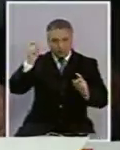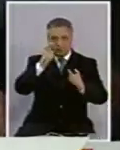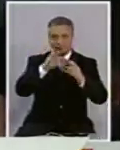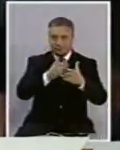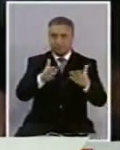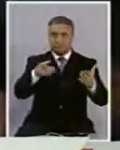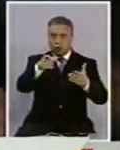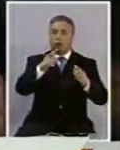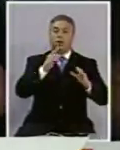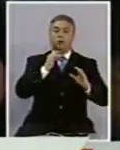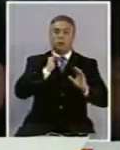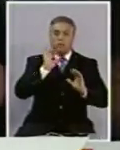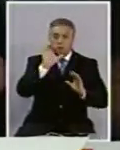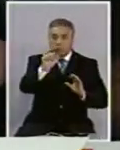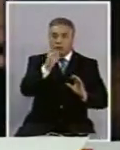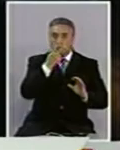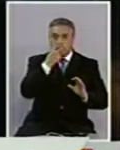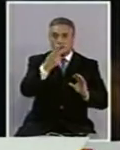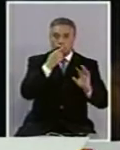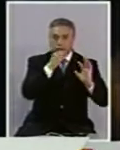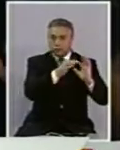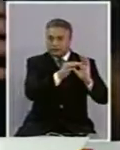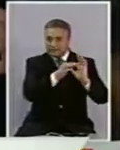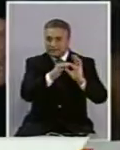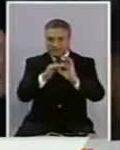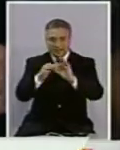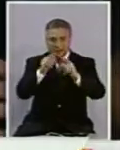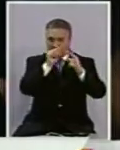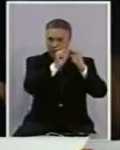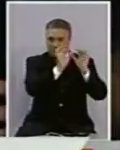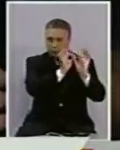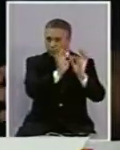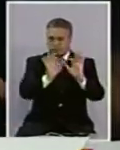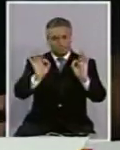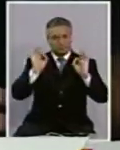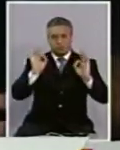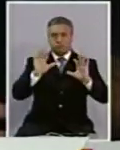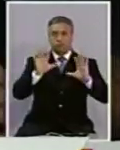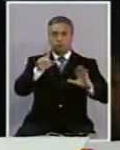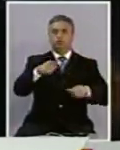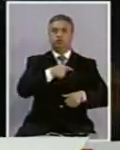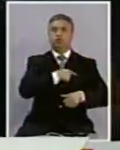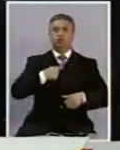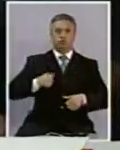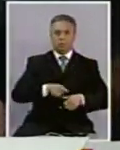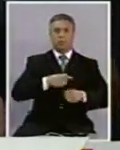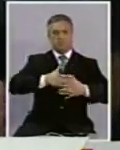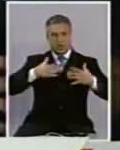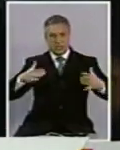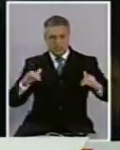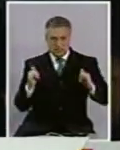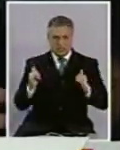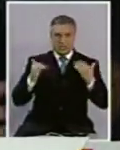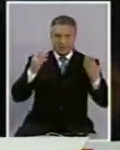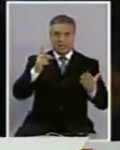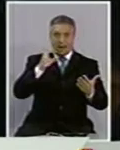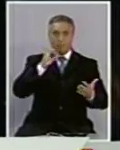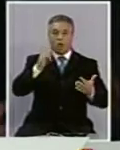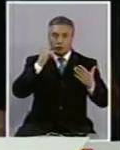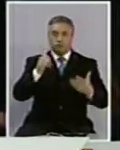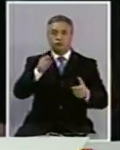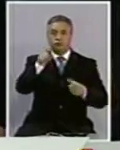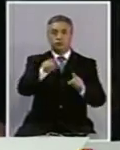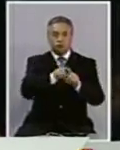te encontré con una historia con Henry Conto, súper chora y con un Superman mucho más dinámico, que por fin tiene una